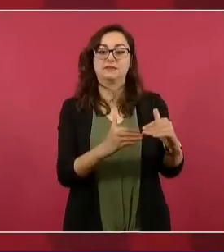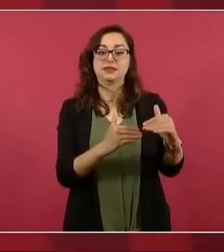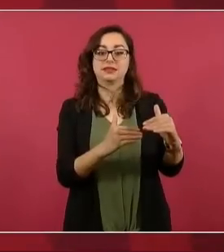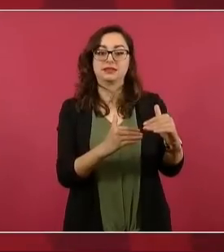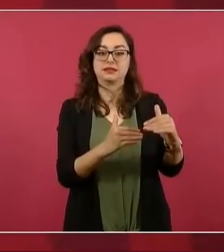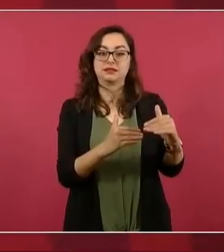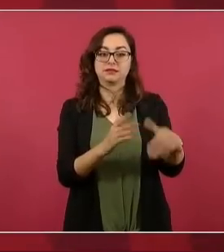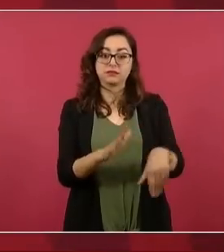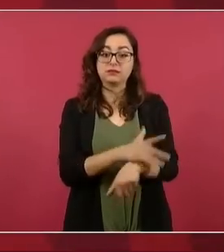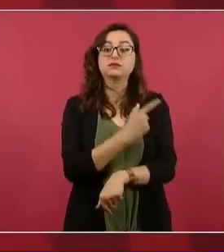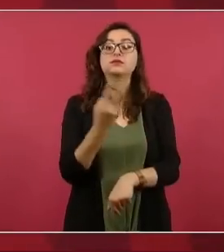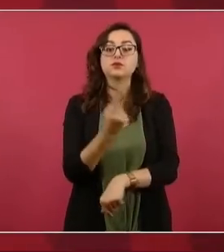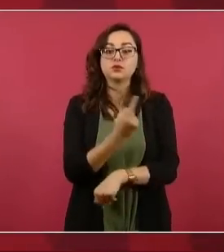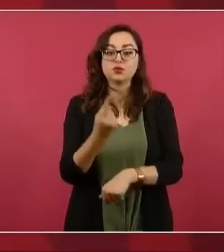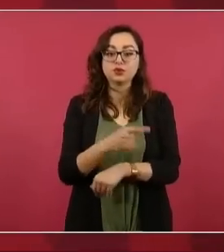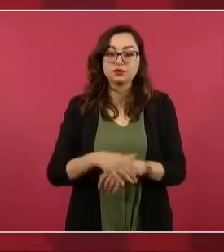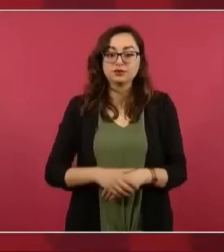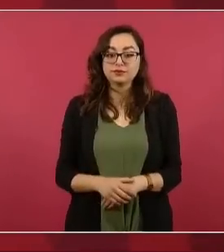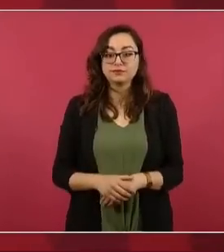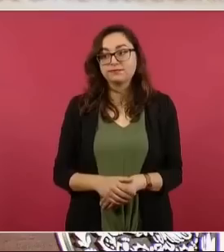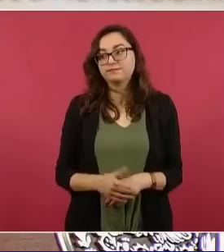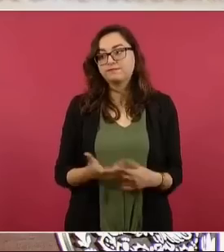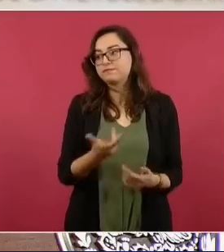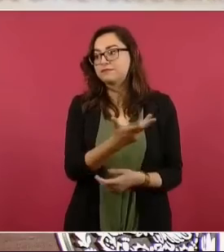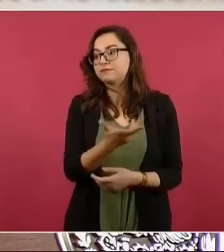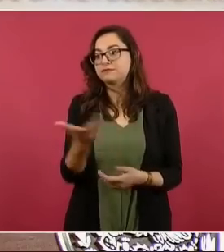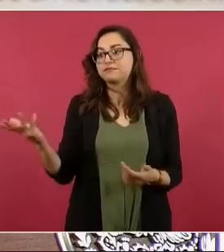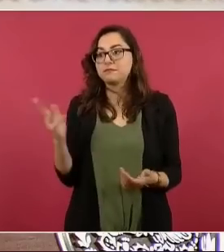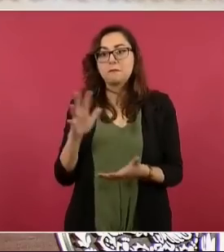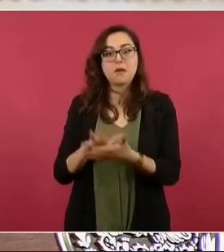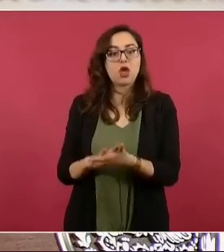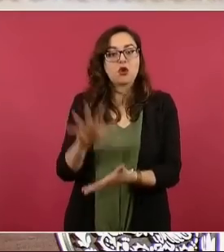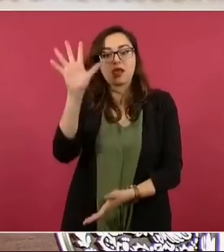porque en un país con tanta pobreza,